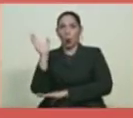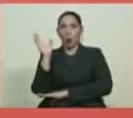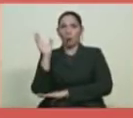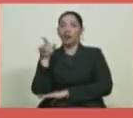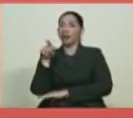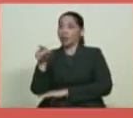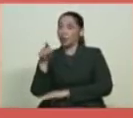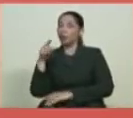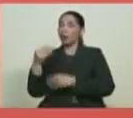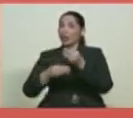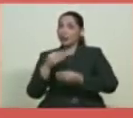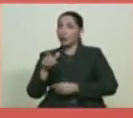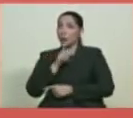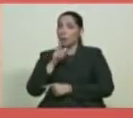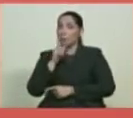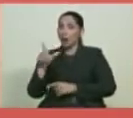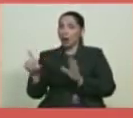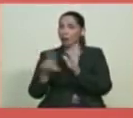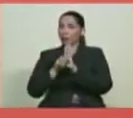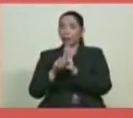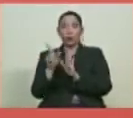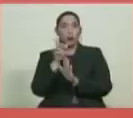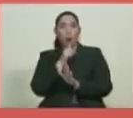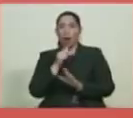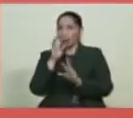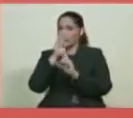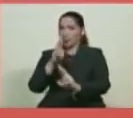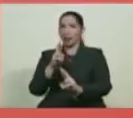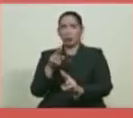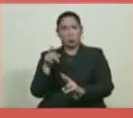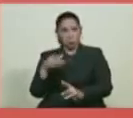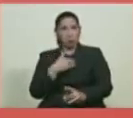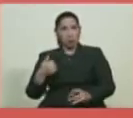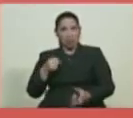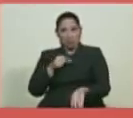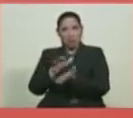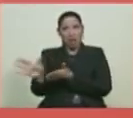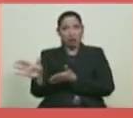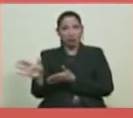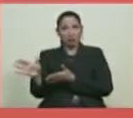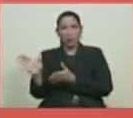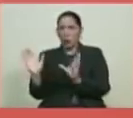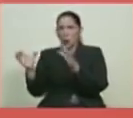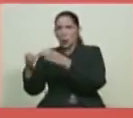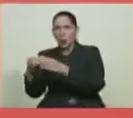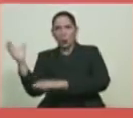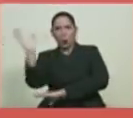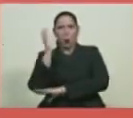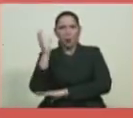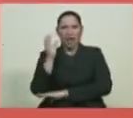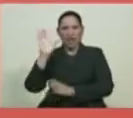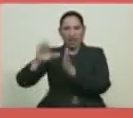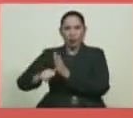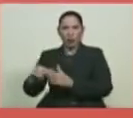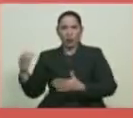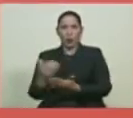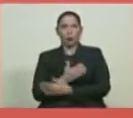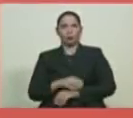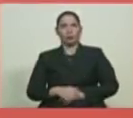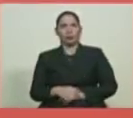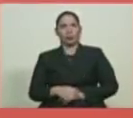delito. Pero si quieren gastar los reales en eso, mafias colombianas, ladronas y corruptas, háganlo, que les tenemos